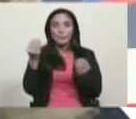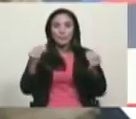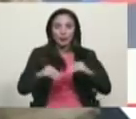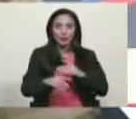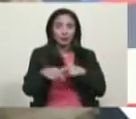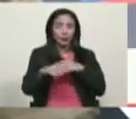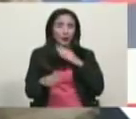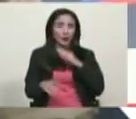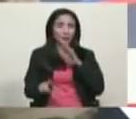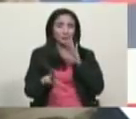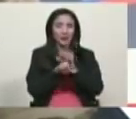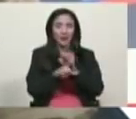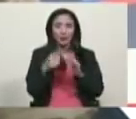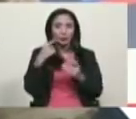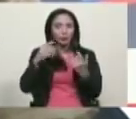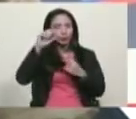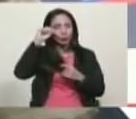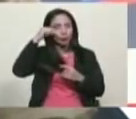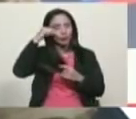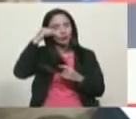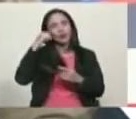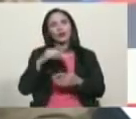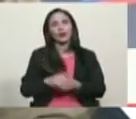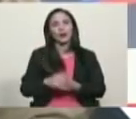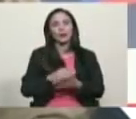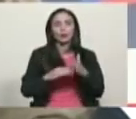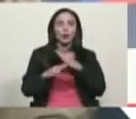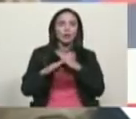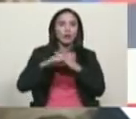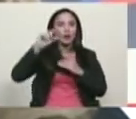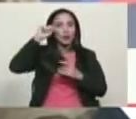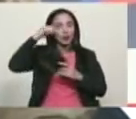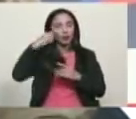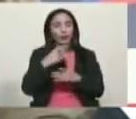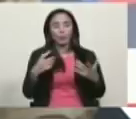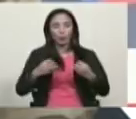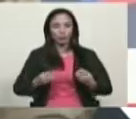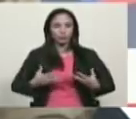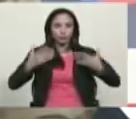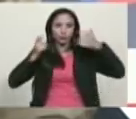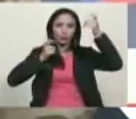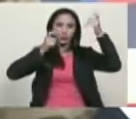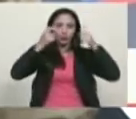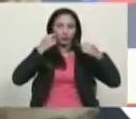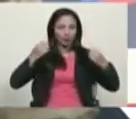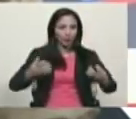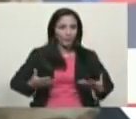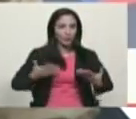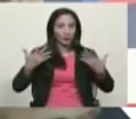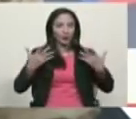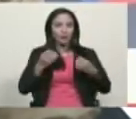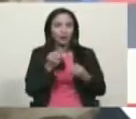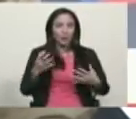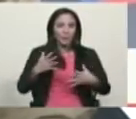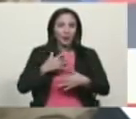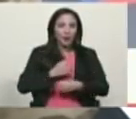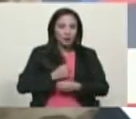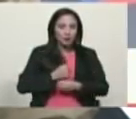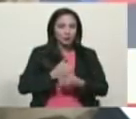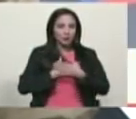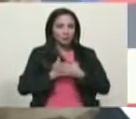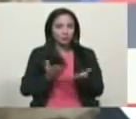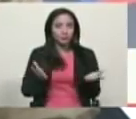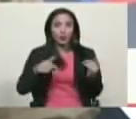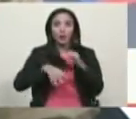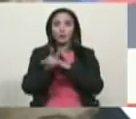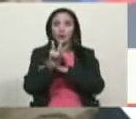nunca la fuerza iracunda del comandante Chávez de despertar de esperanza.